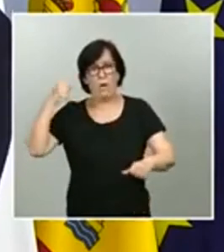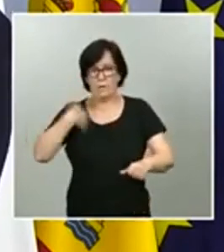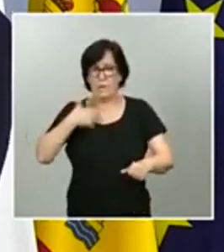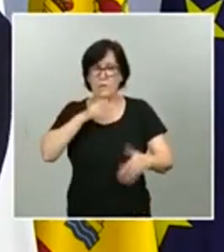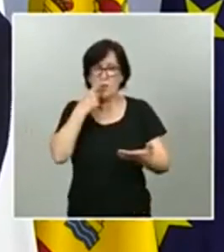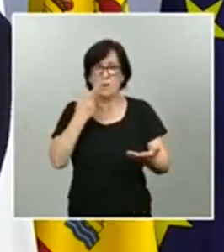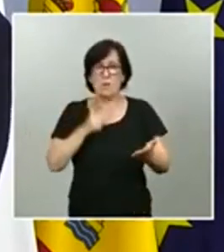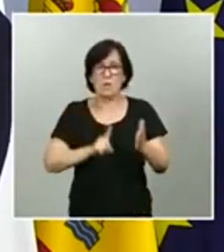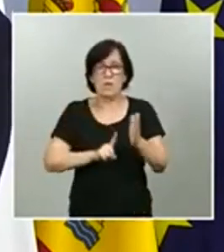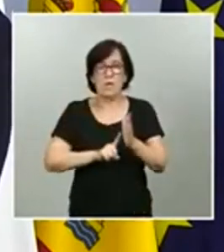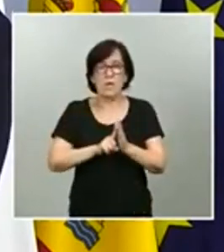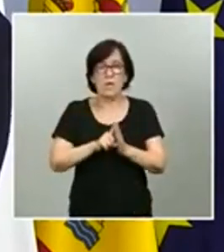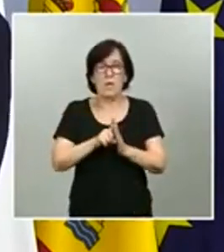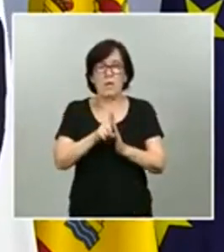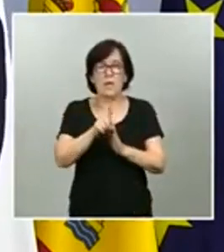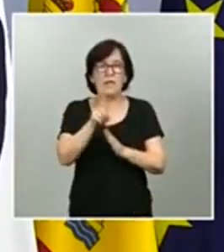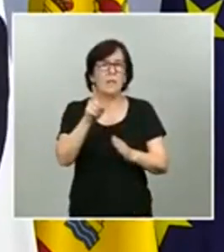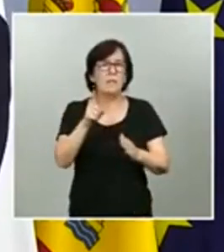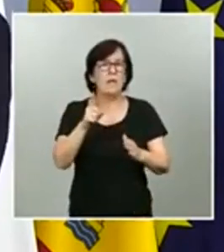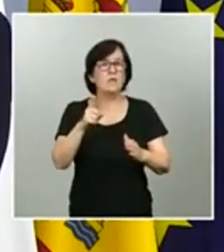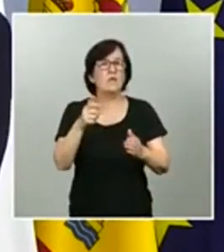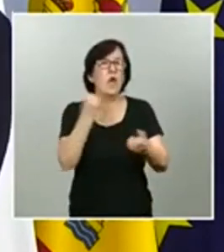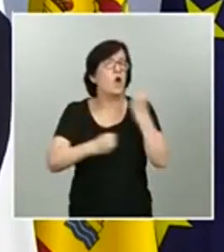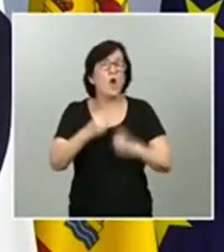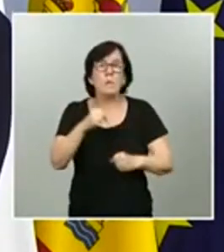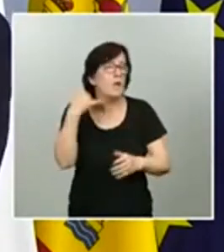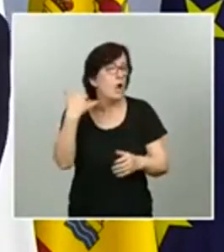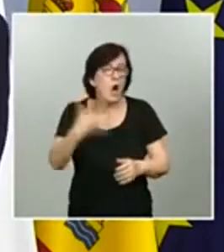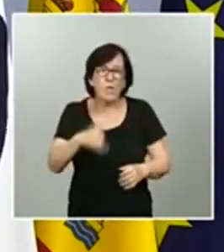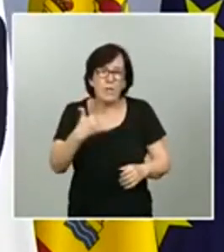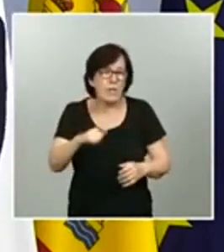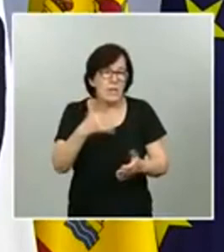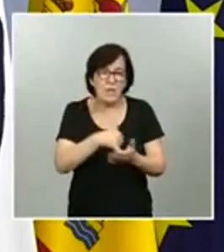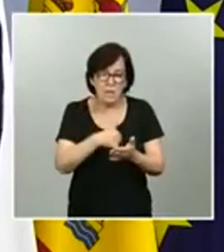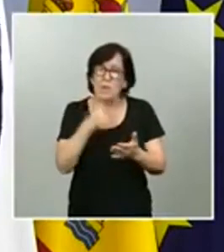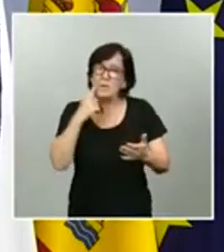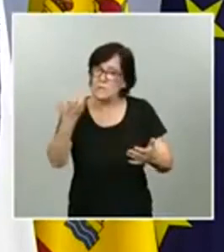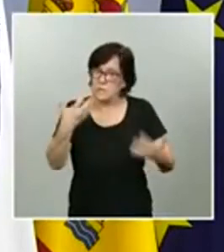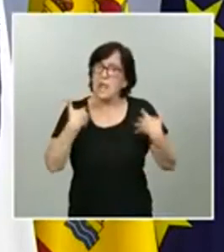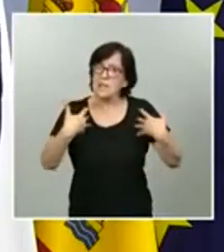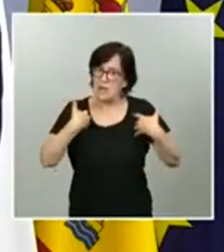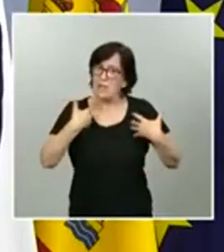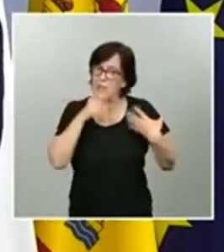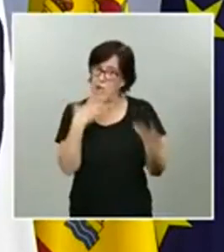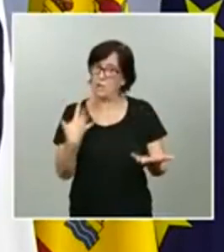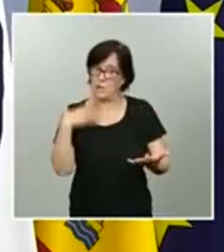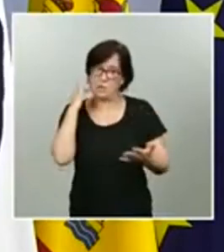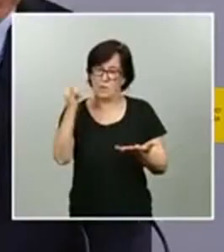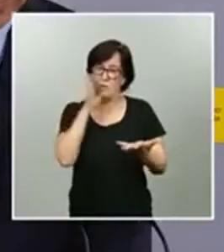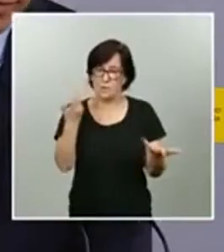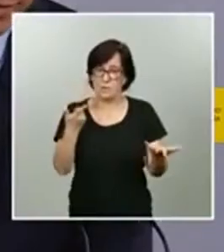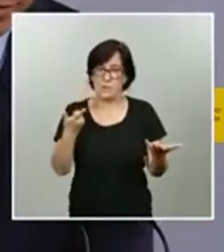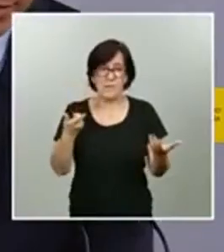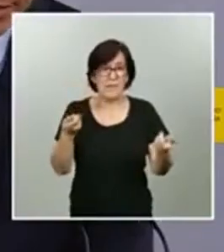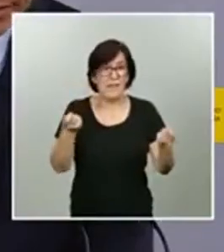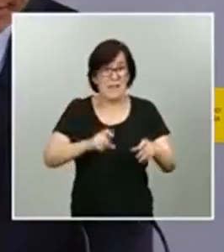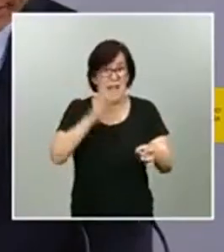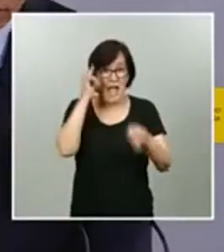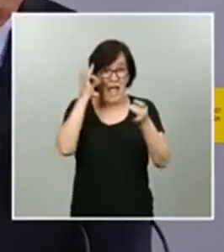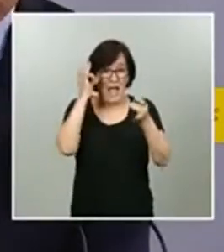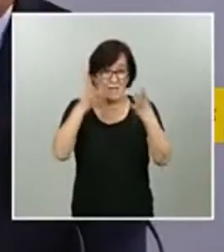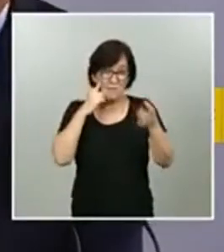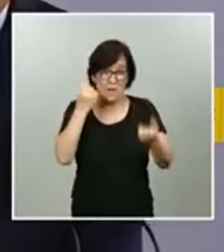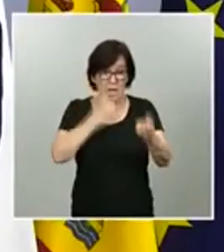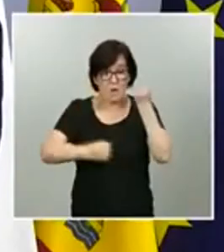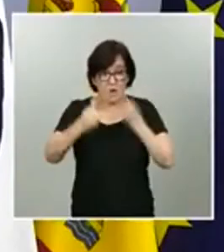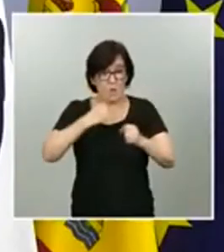económico débil, y van a sufrir mucho, están sufriendo ya mucho, el cierre de la actividad económica a nivel mundial, y se está viendo